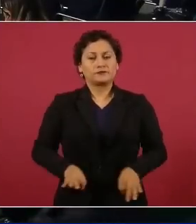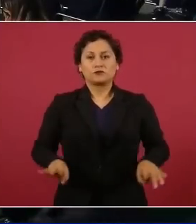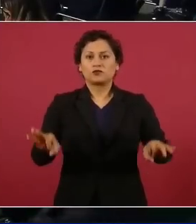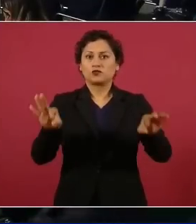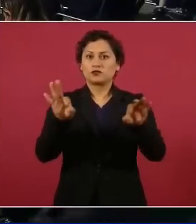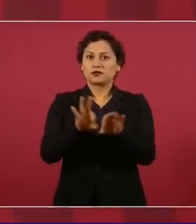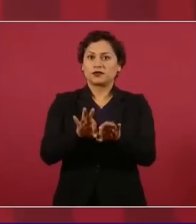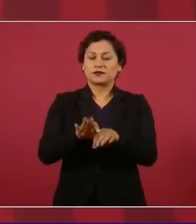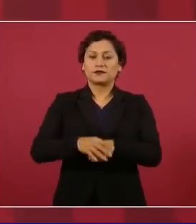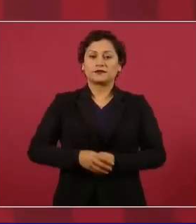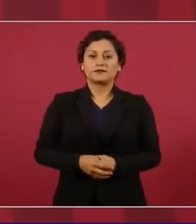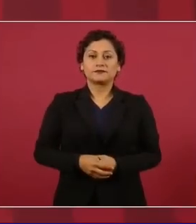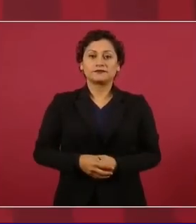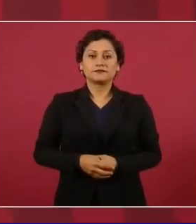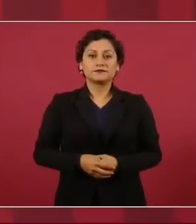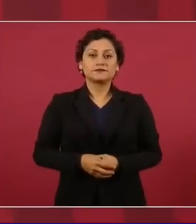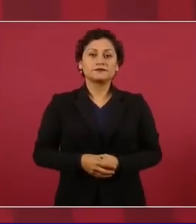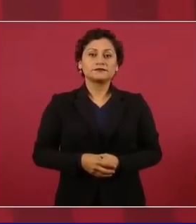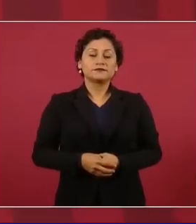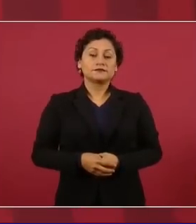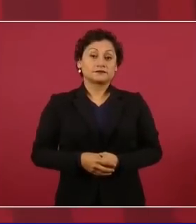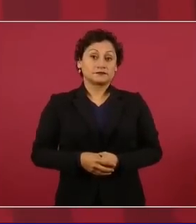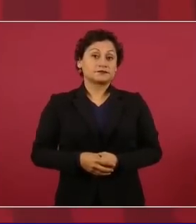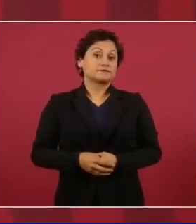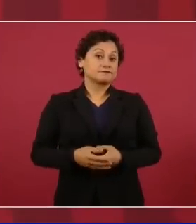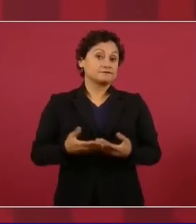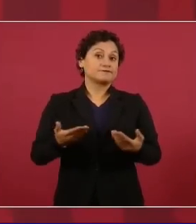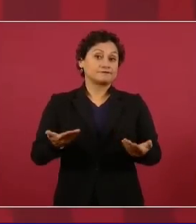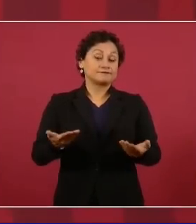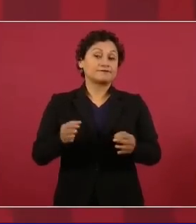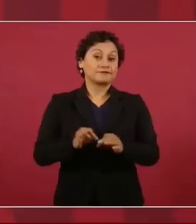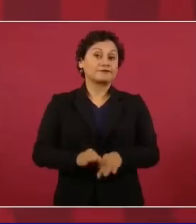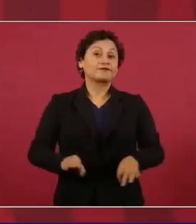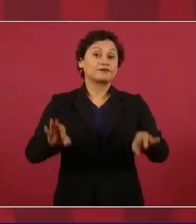hacía yo mención al nieto de don Jesús,